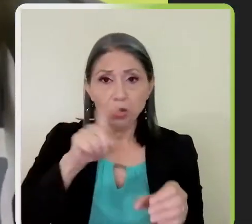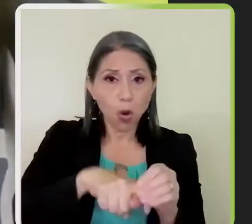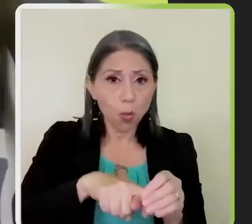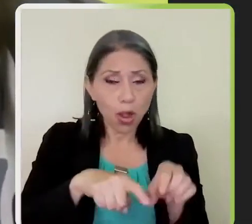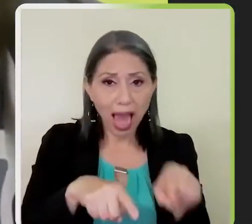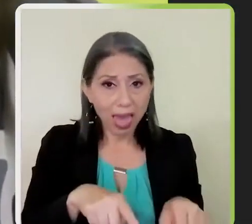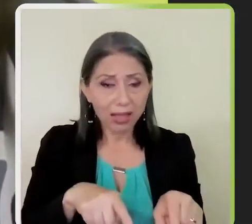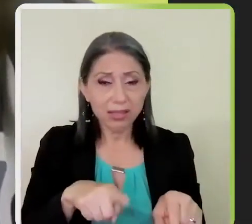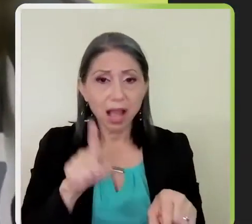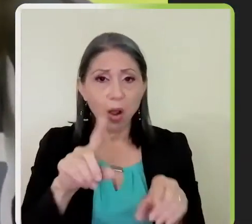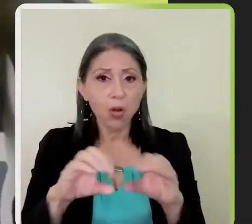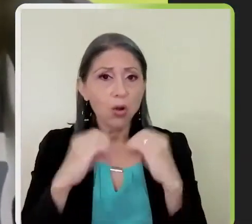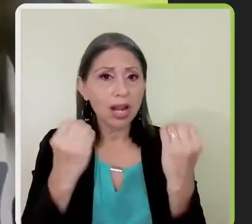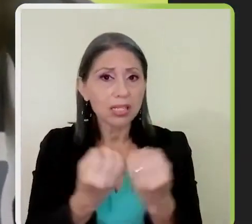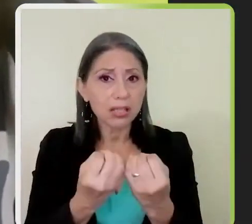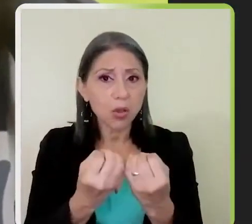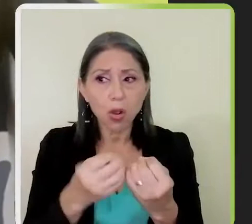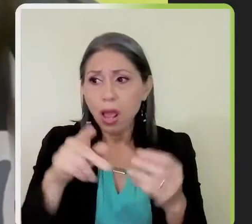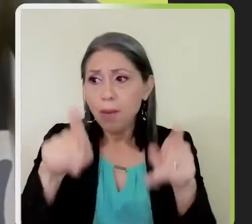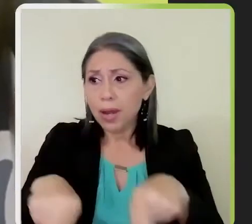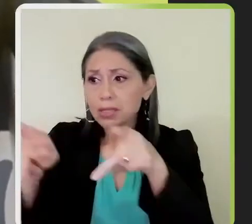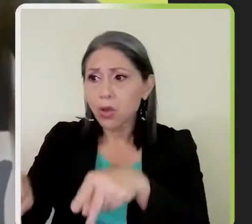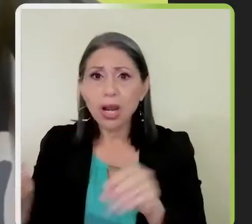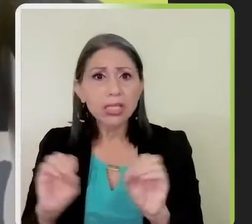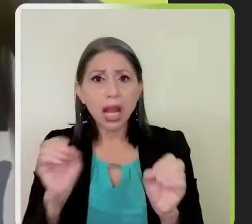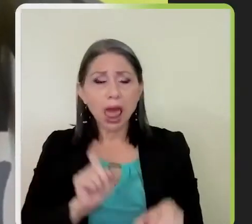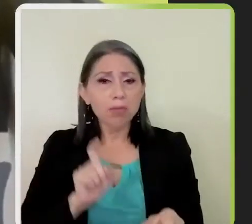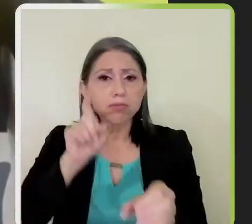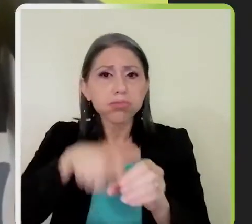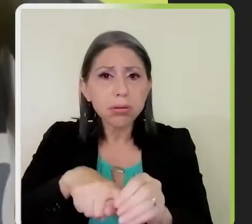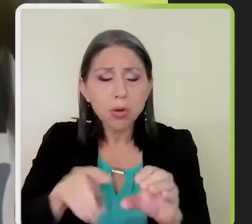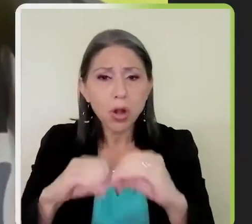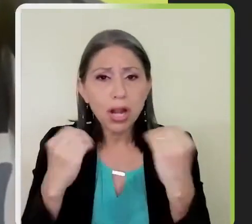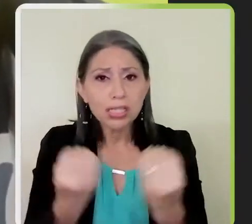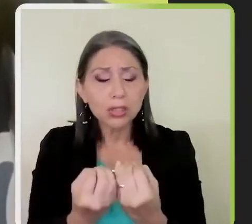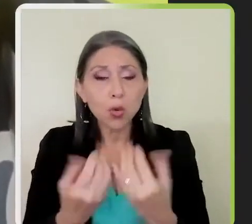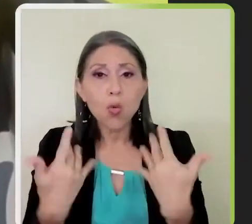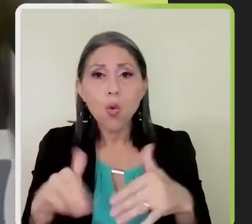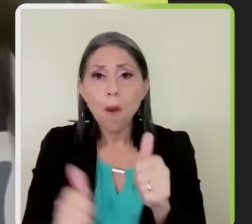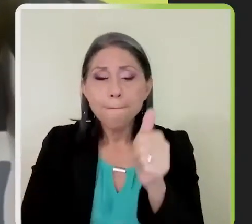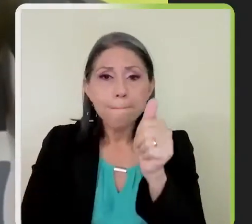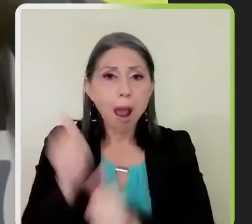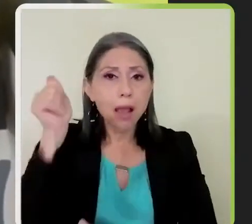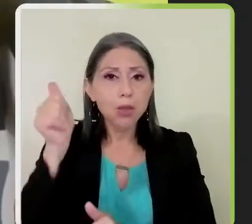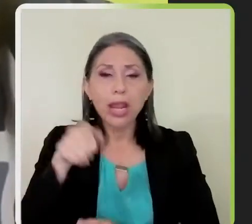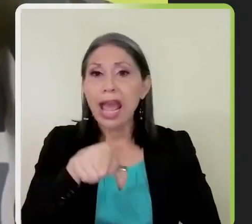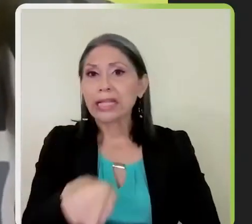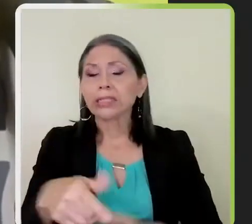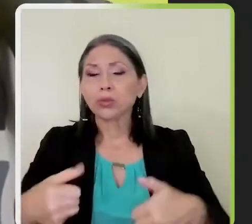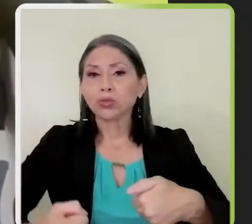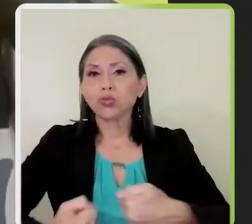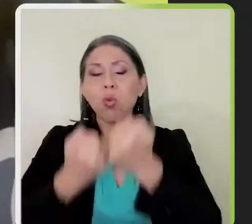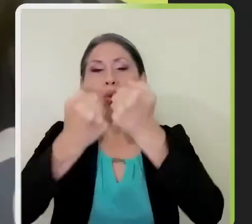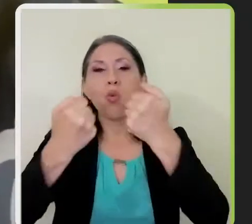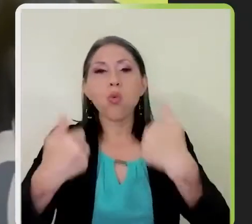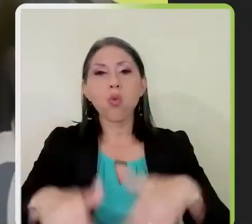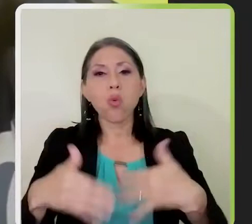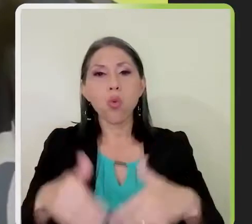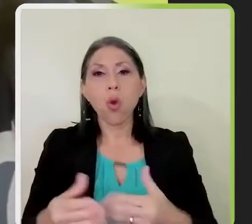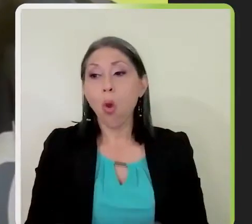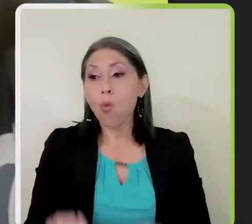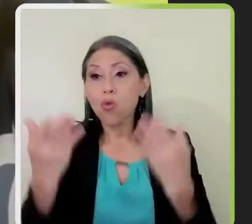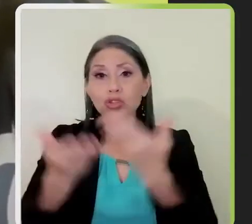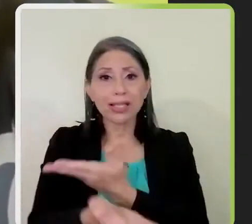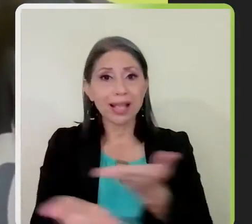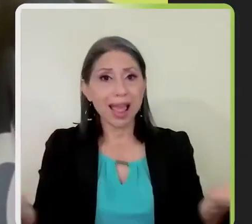incorporadas a una organización, que son la mayoría, y ahí empezó el gran desafío. Y eso lo que quiero decir es que muchas de